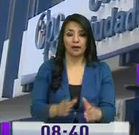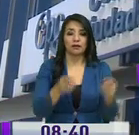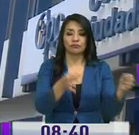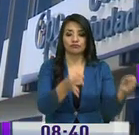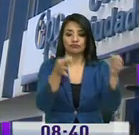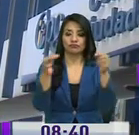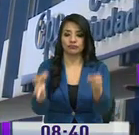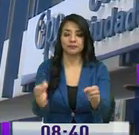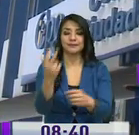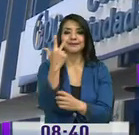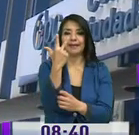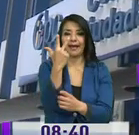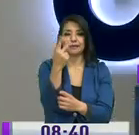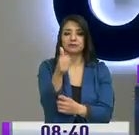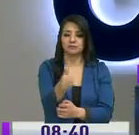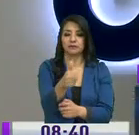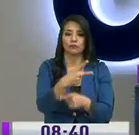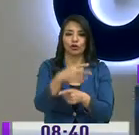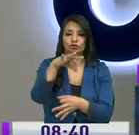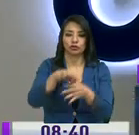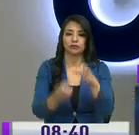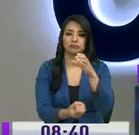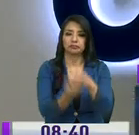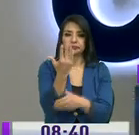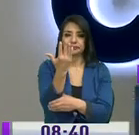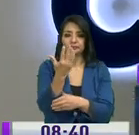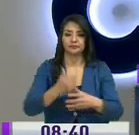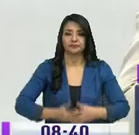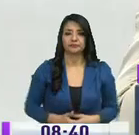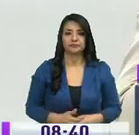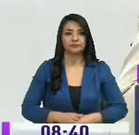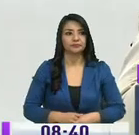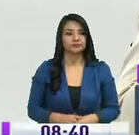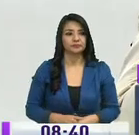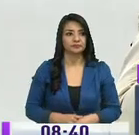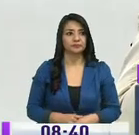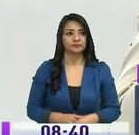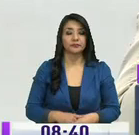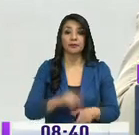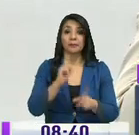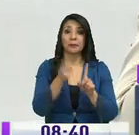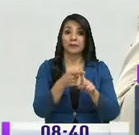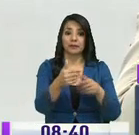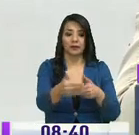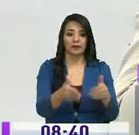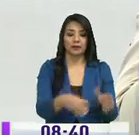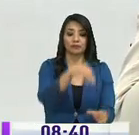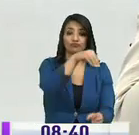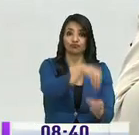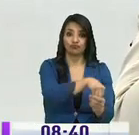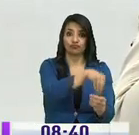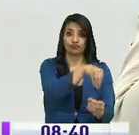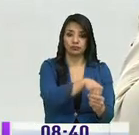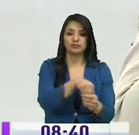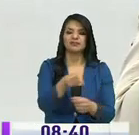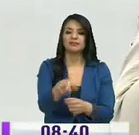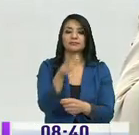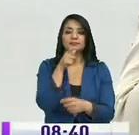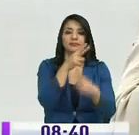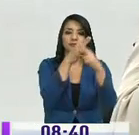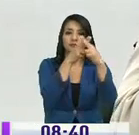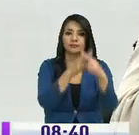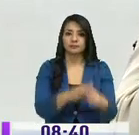3 papeletas creadas por el Consejo Nacional Electoral, CNE. En la primera ánfora estarán los nombres de